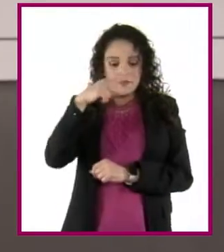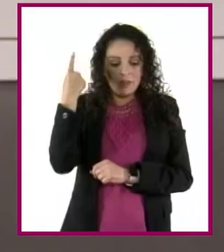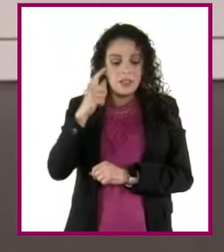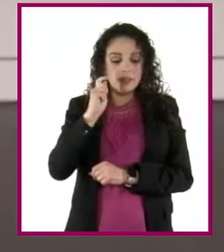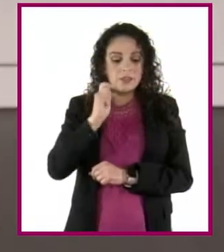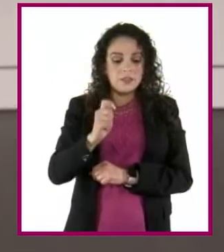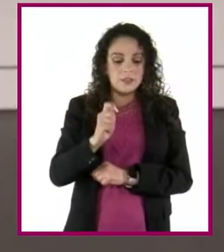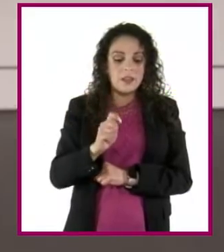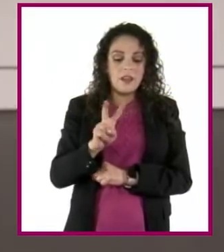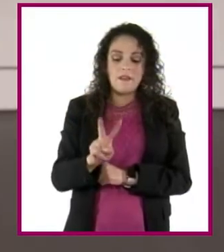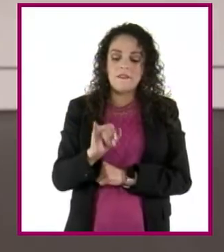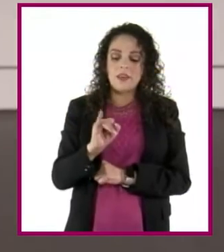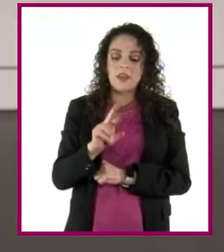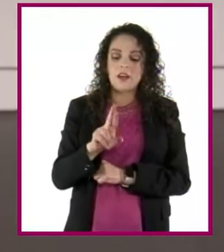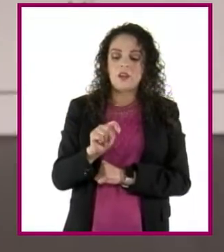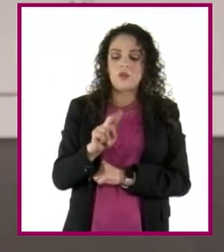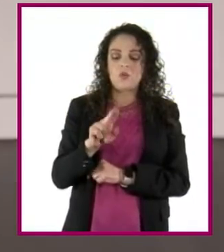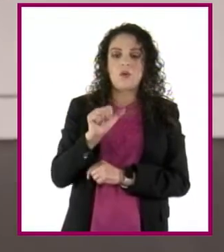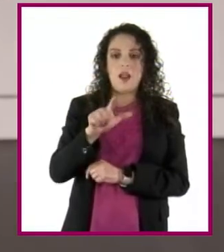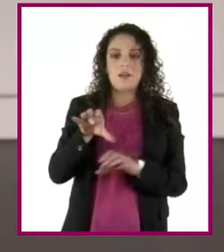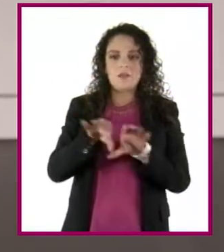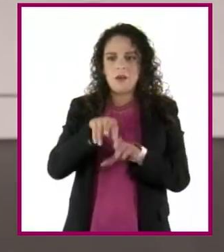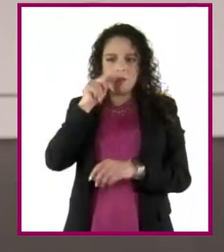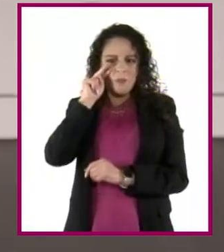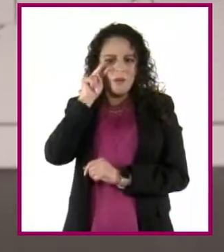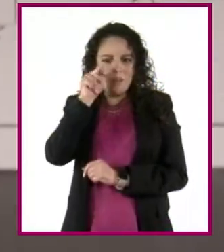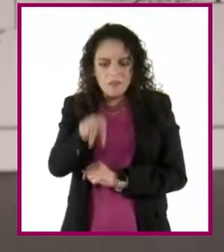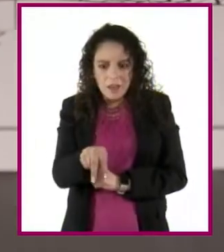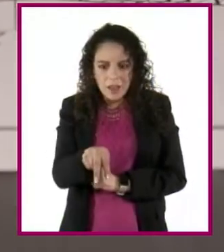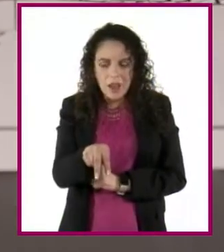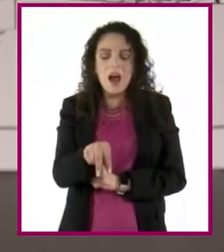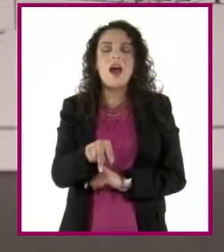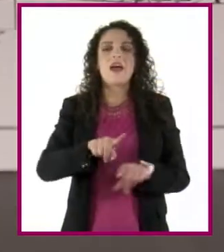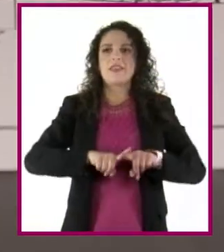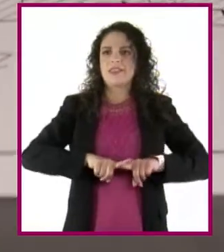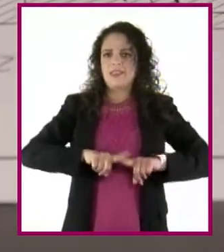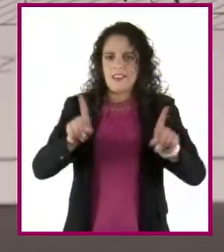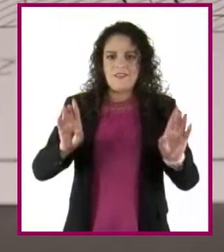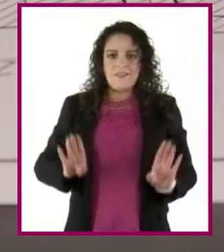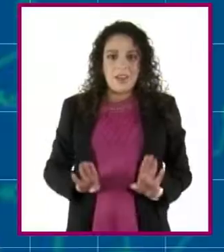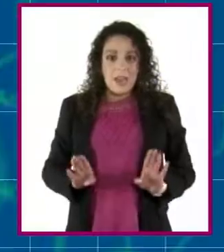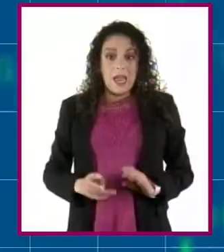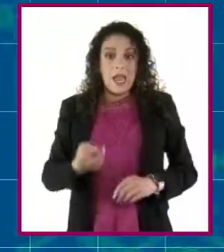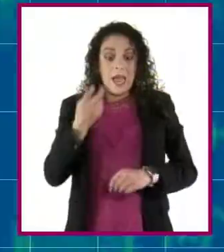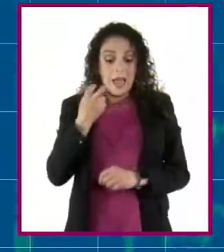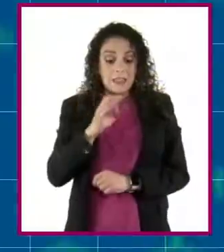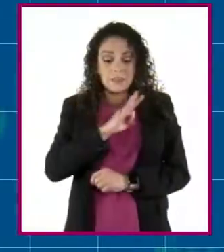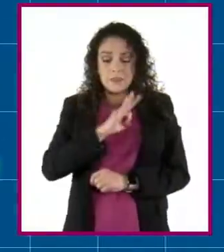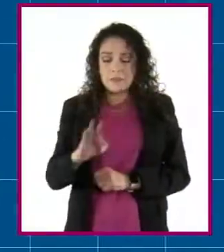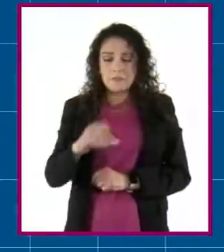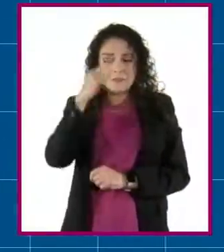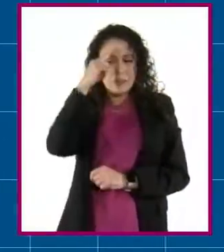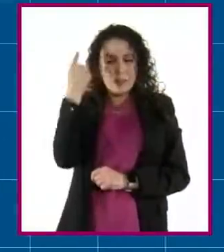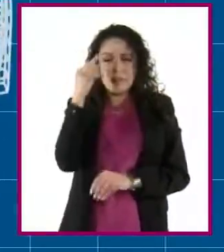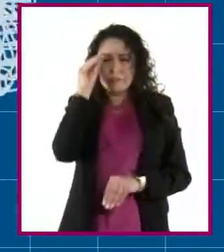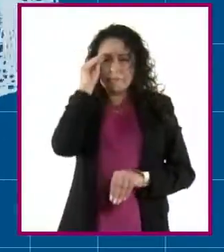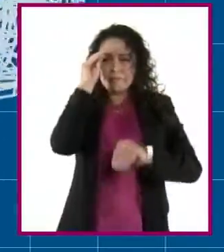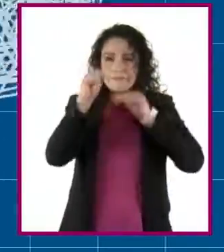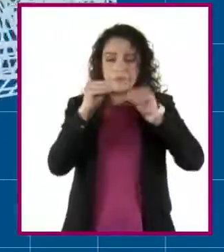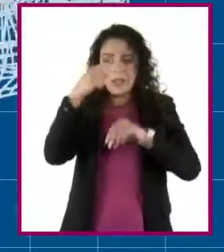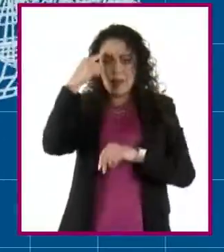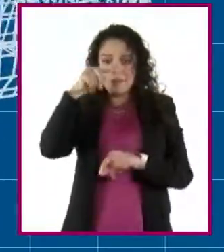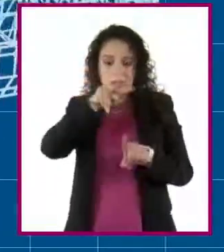proyección virtual. Entonces, al crear esta virtualidad, pues ha permitido un montón de simulaciones que